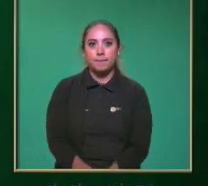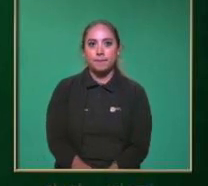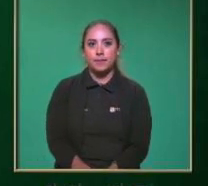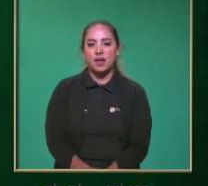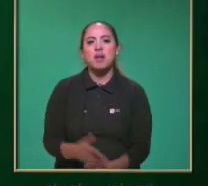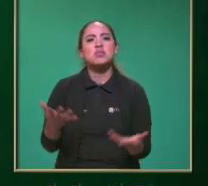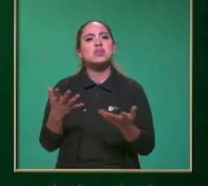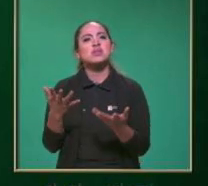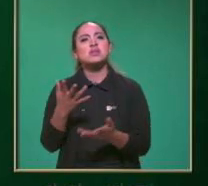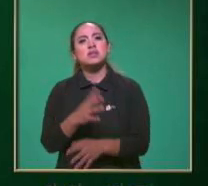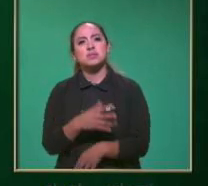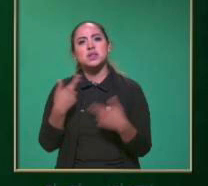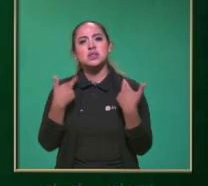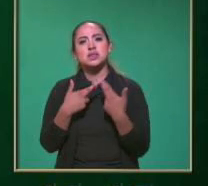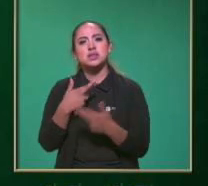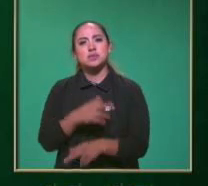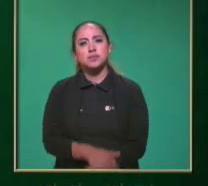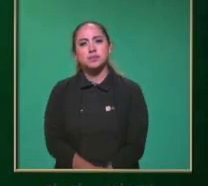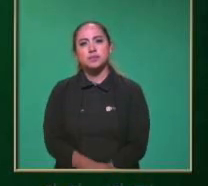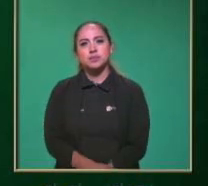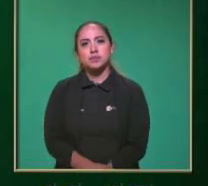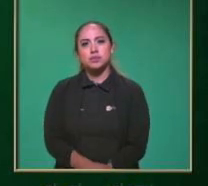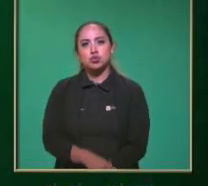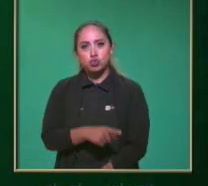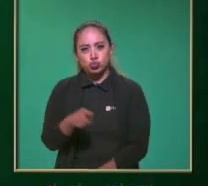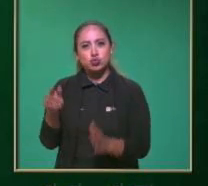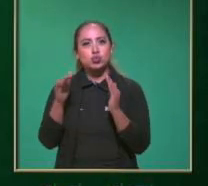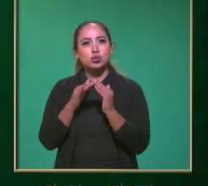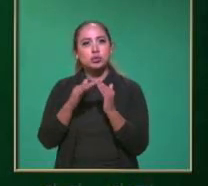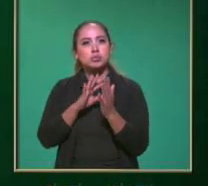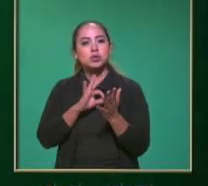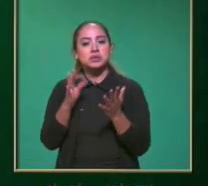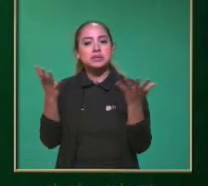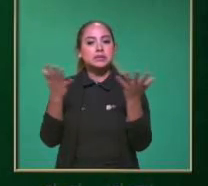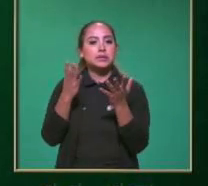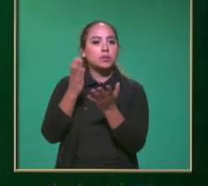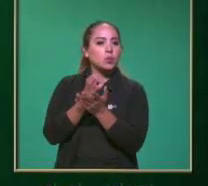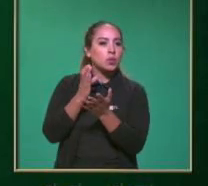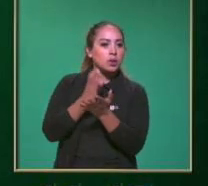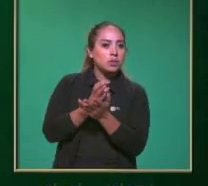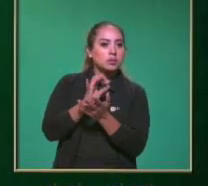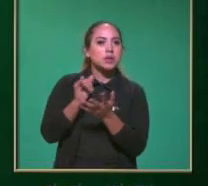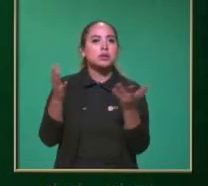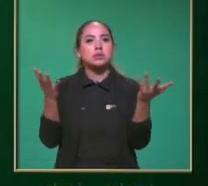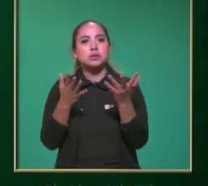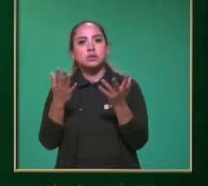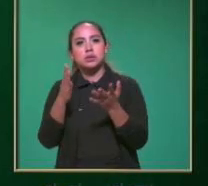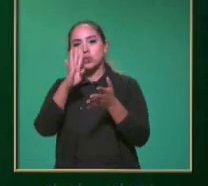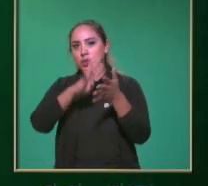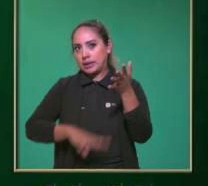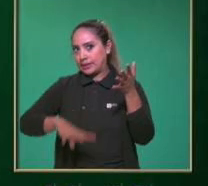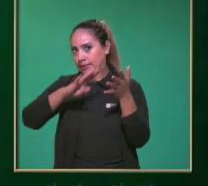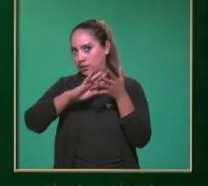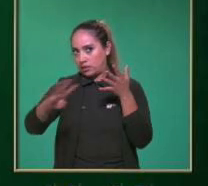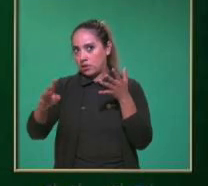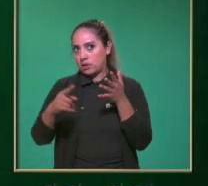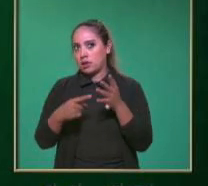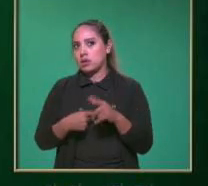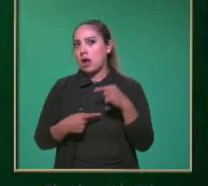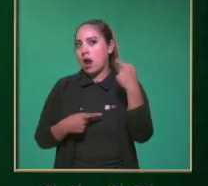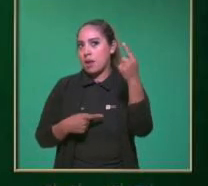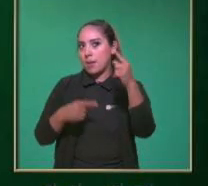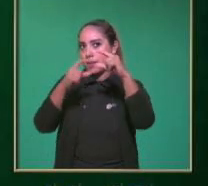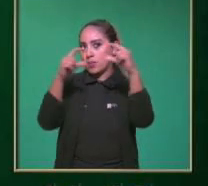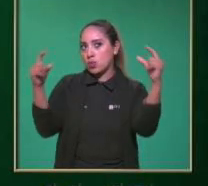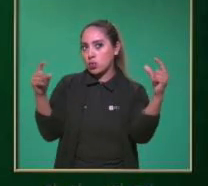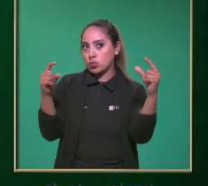qué es esto? Bueno, pues tú también en casita lo puedes hacer en una libreta. Vas a realizar una tabla y arriba vas a poner